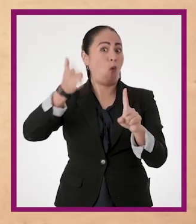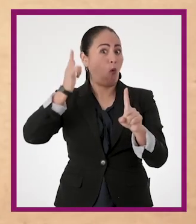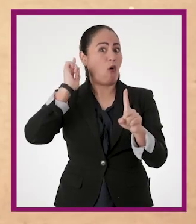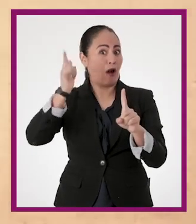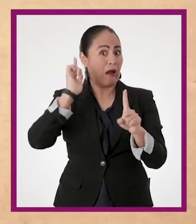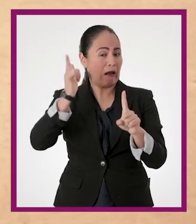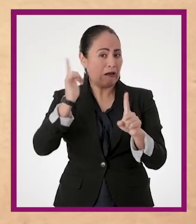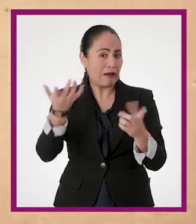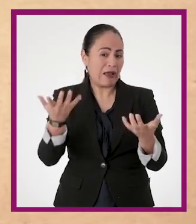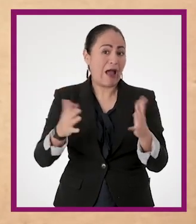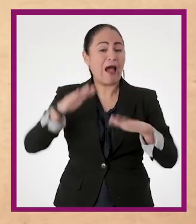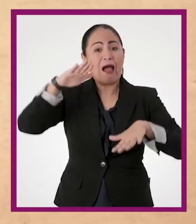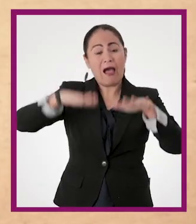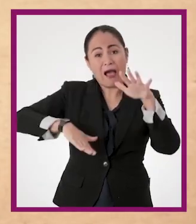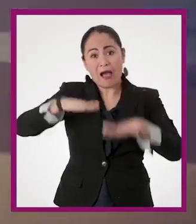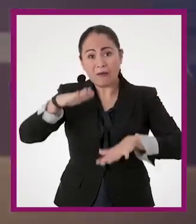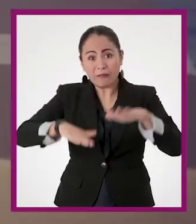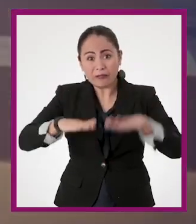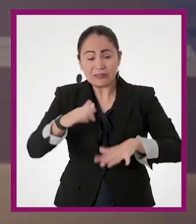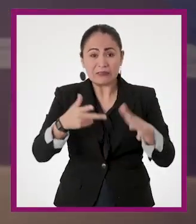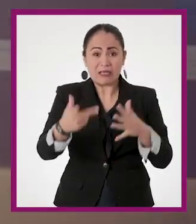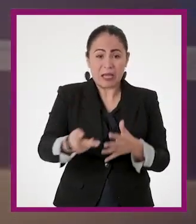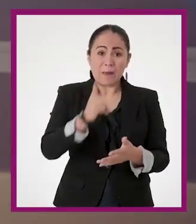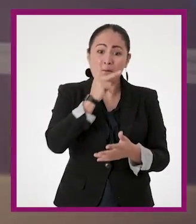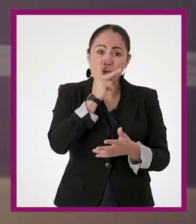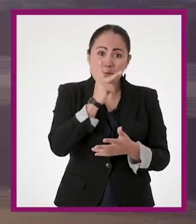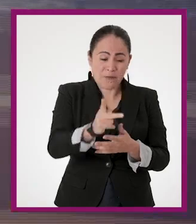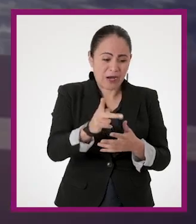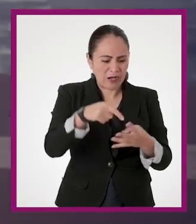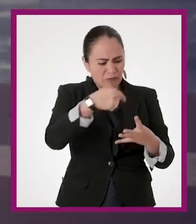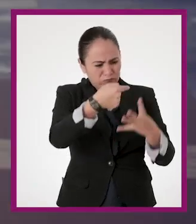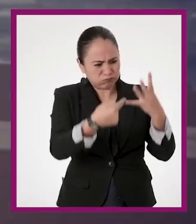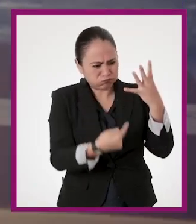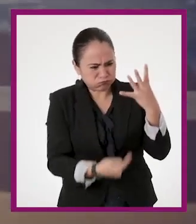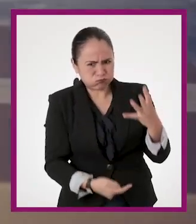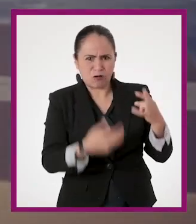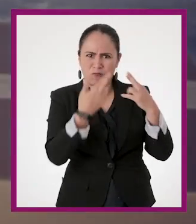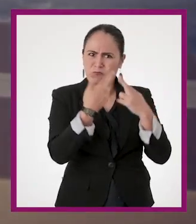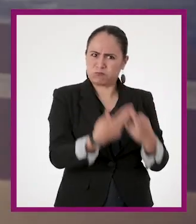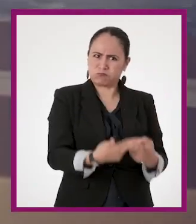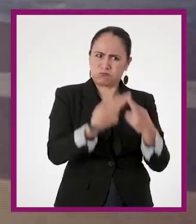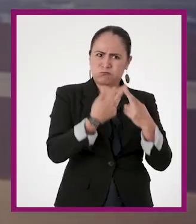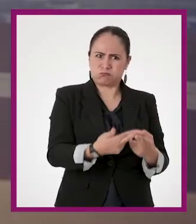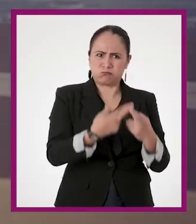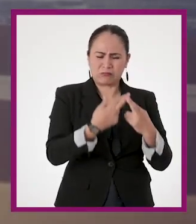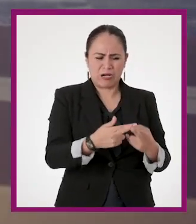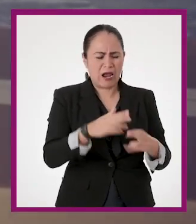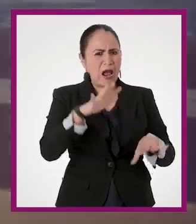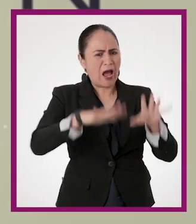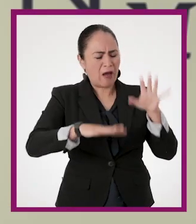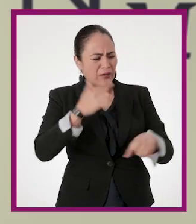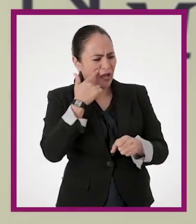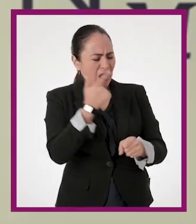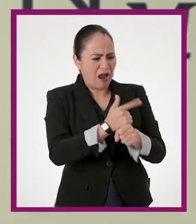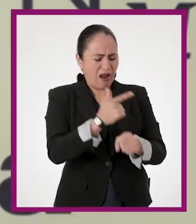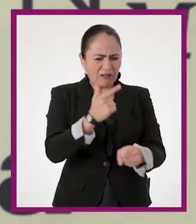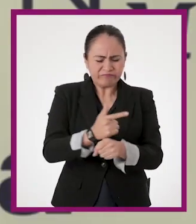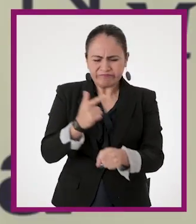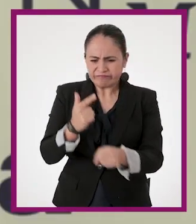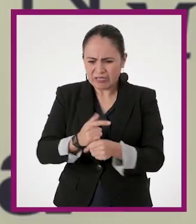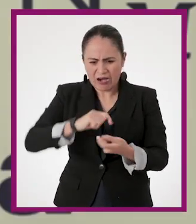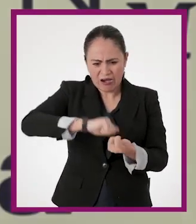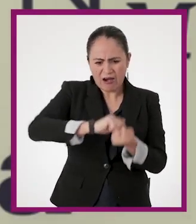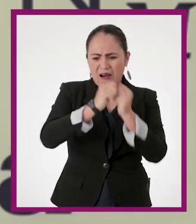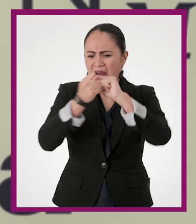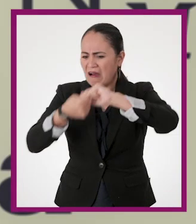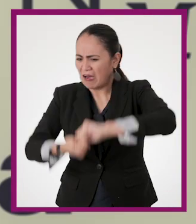el mayor de los casos. A la hora de desempacar toda la riqueza contenida en las palabras, se descubre que hay cosas